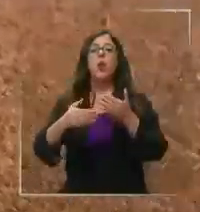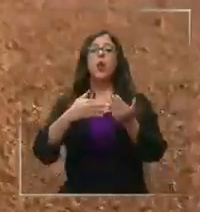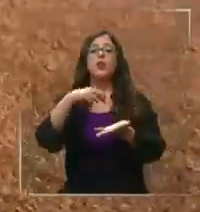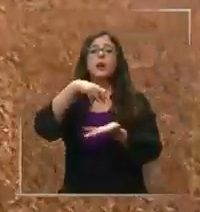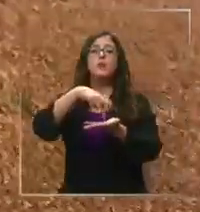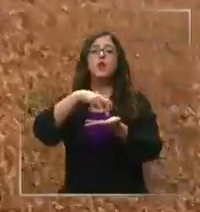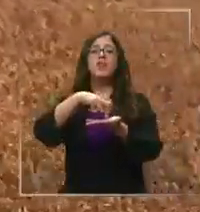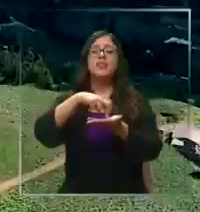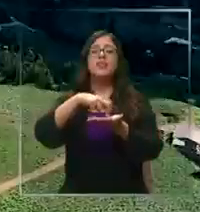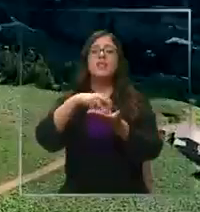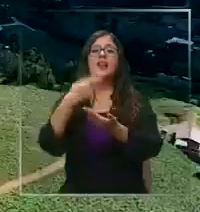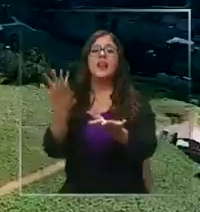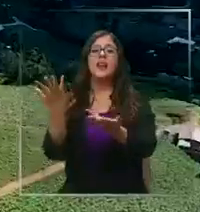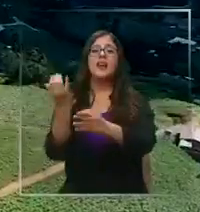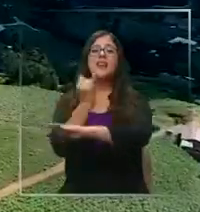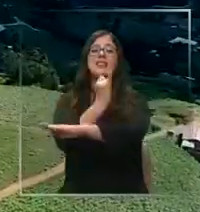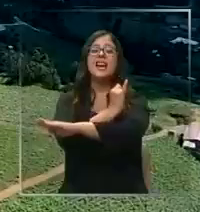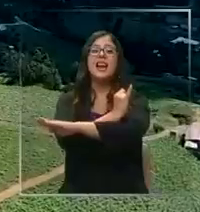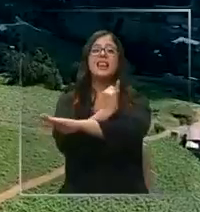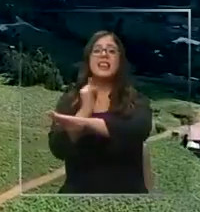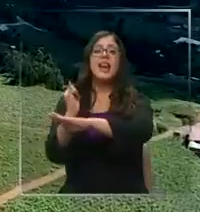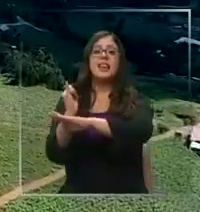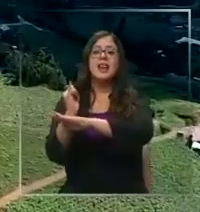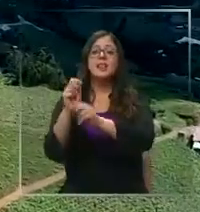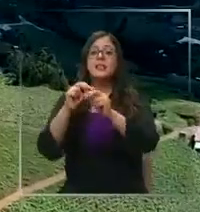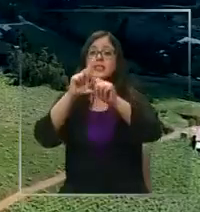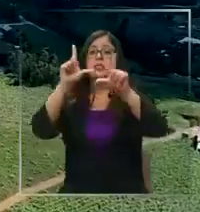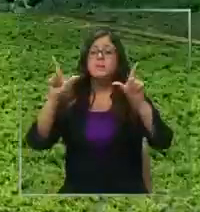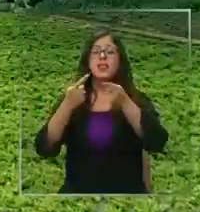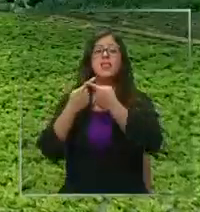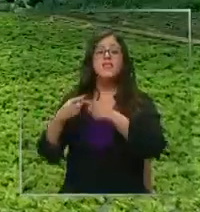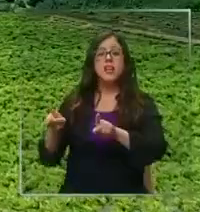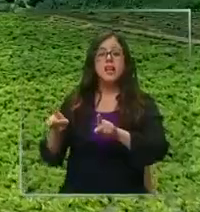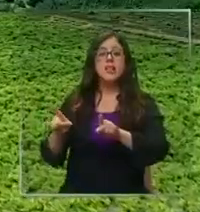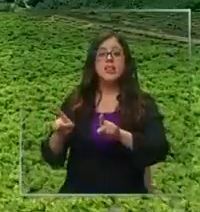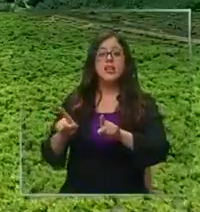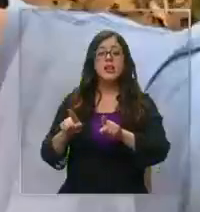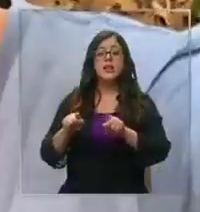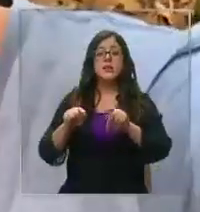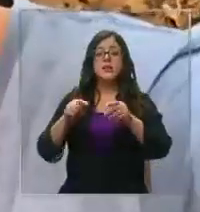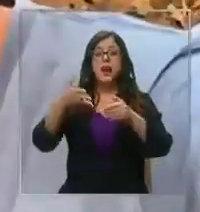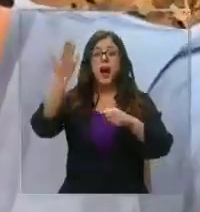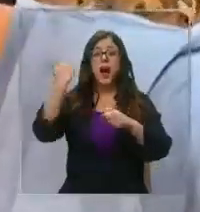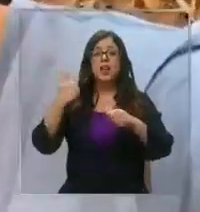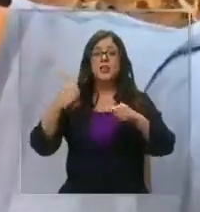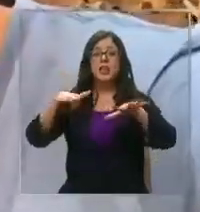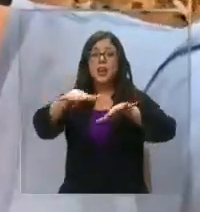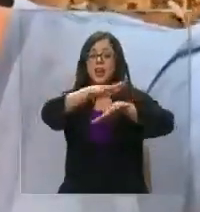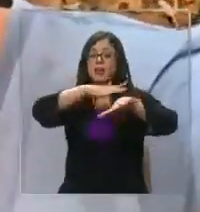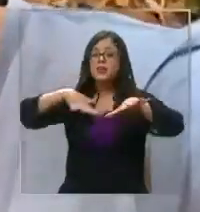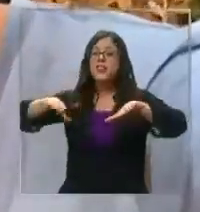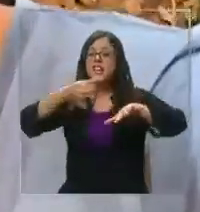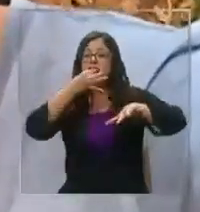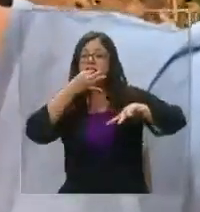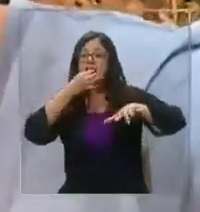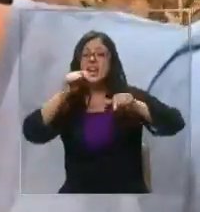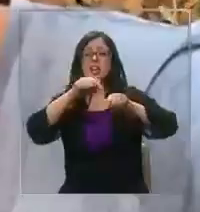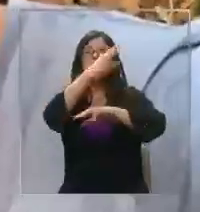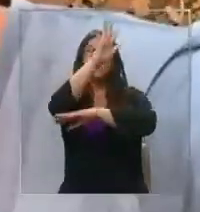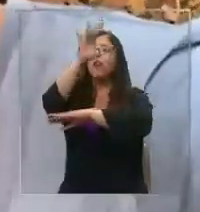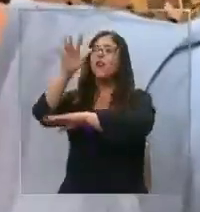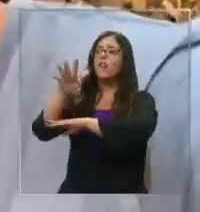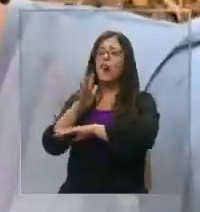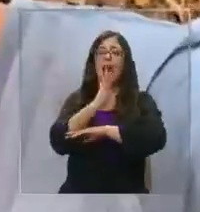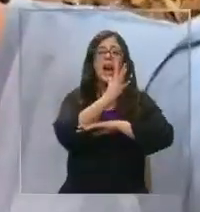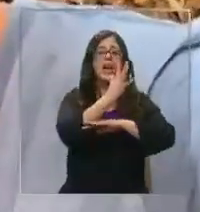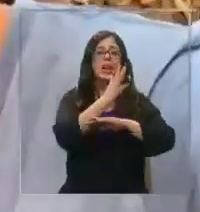albergue de cientos de viñas, imagen muy distinta a lo habitual, un paisaje verde. Lo que debería ser un bosque precioso, un jardín